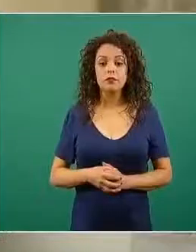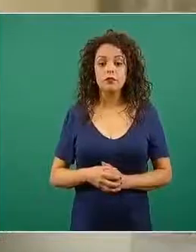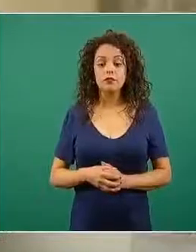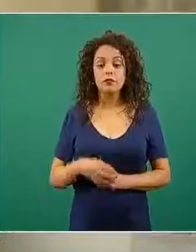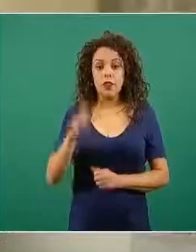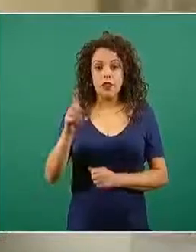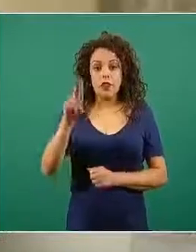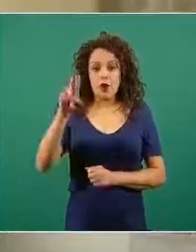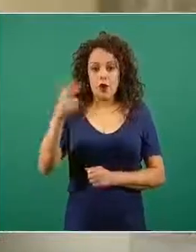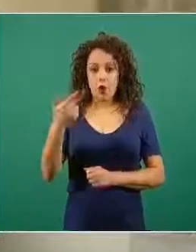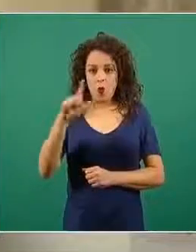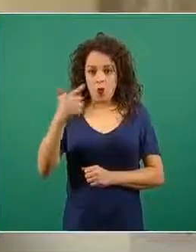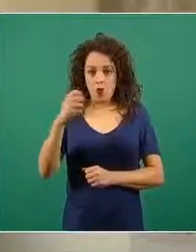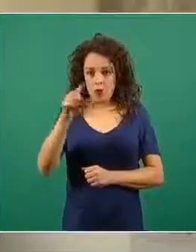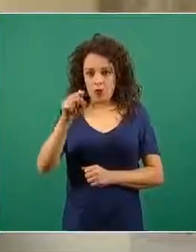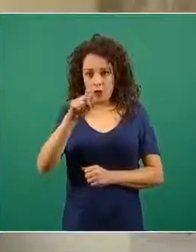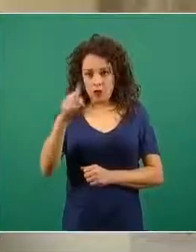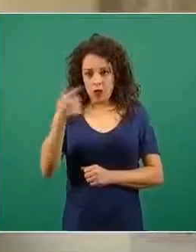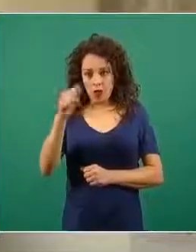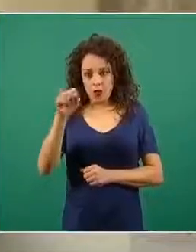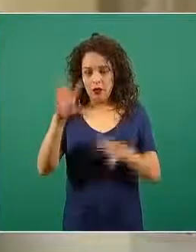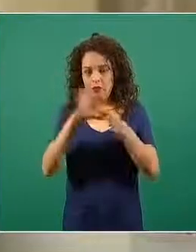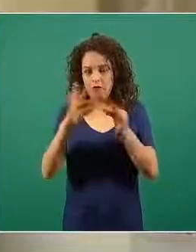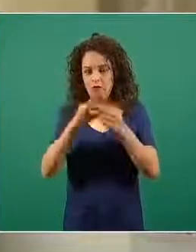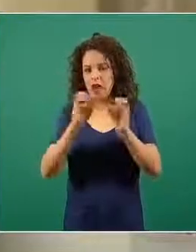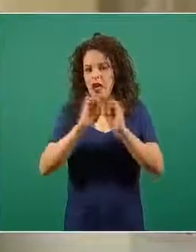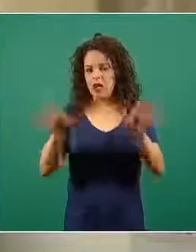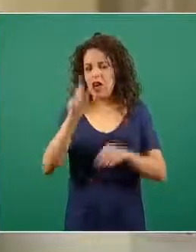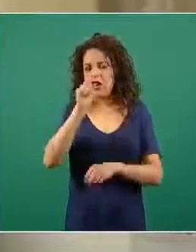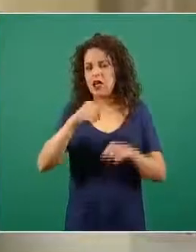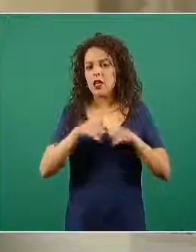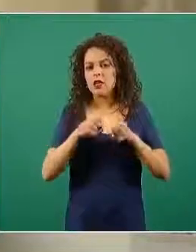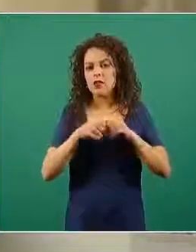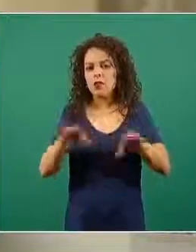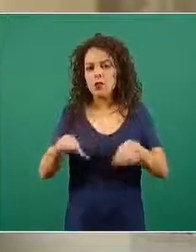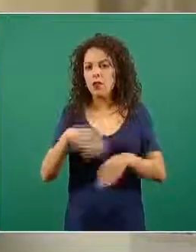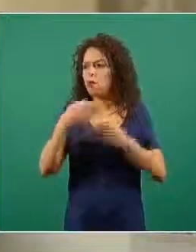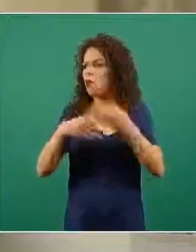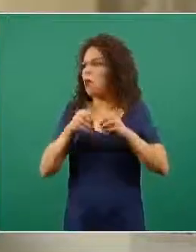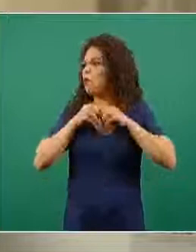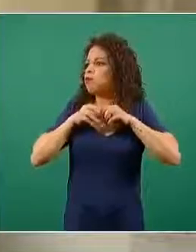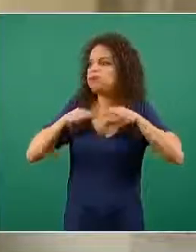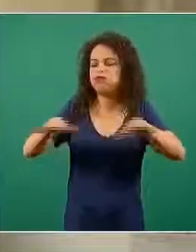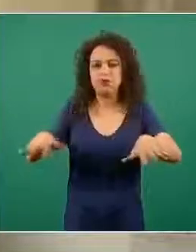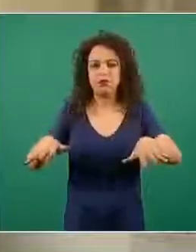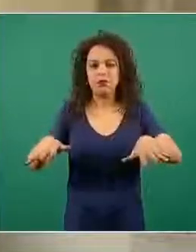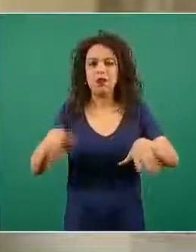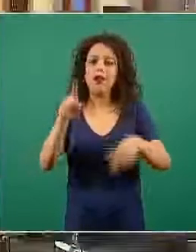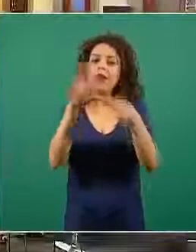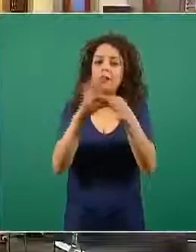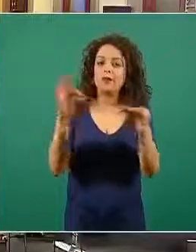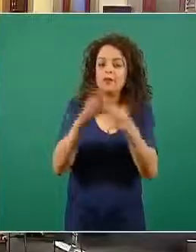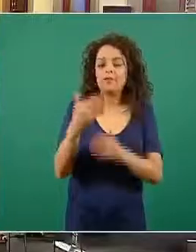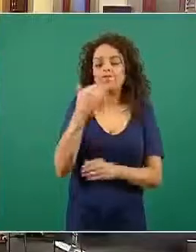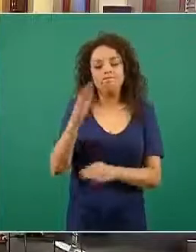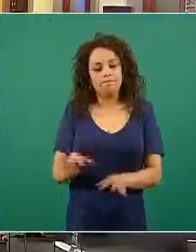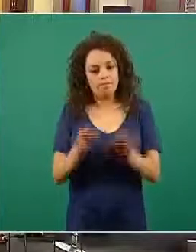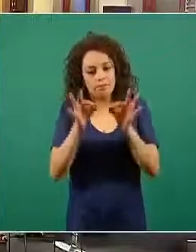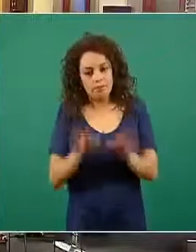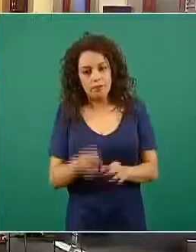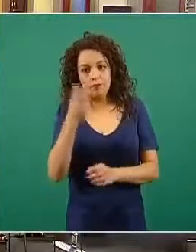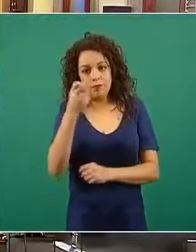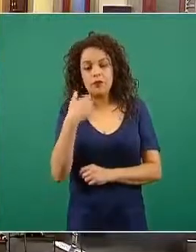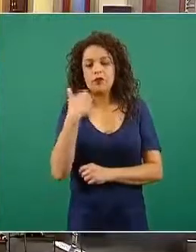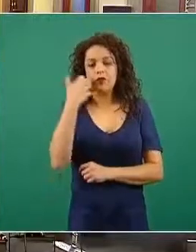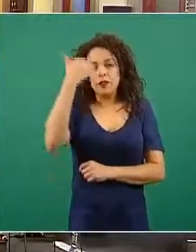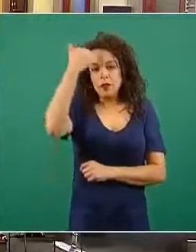Hugo López-Gatell con respecto a cierta información que había corrido. Entonces quisiera ver si pudiéramos trabajar en un aspecto en